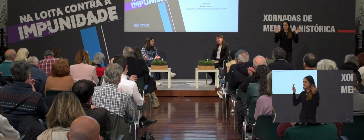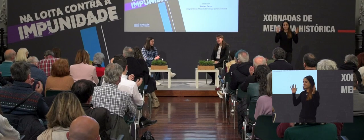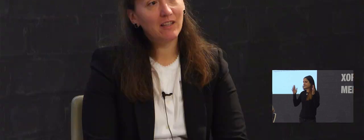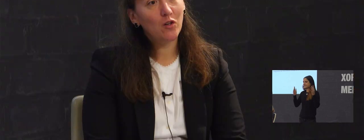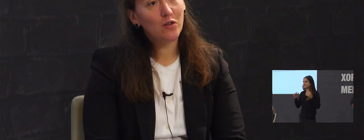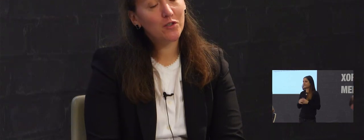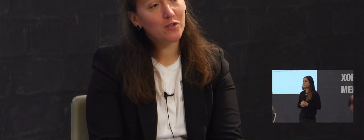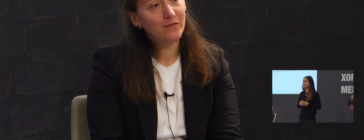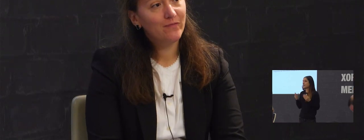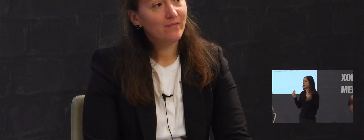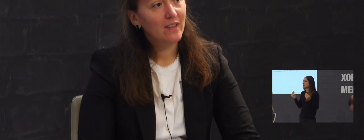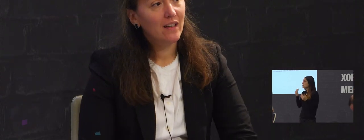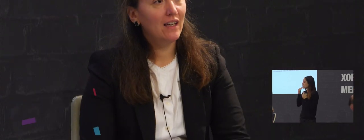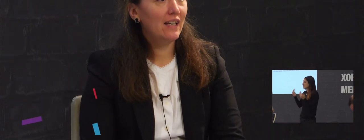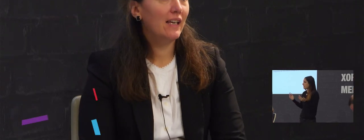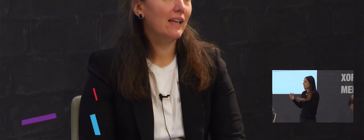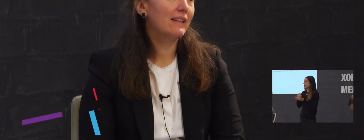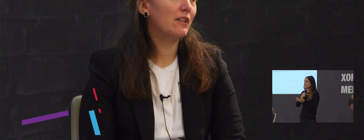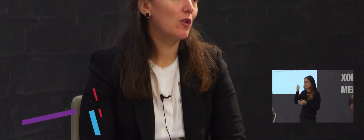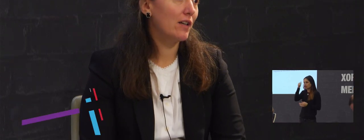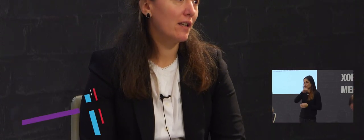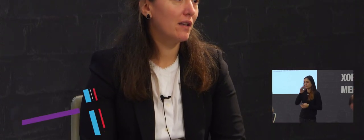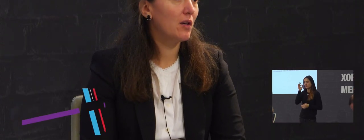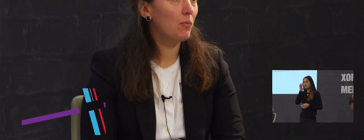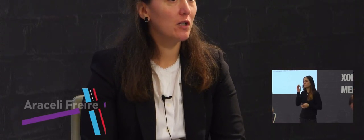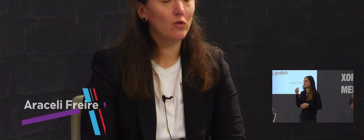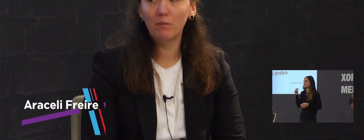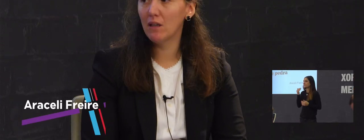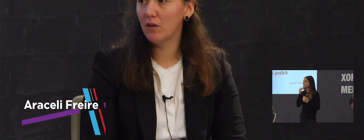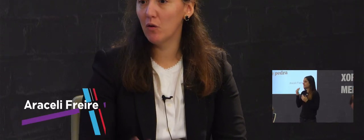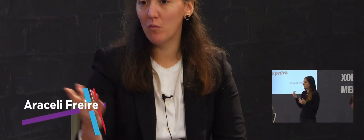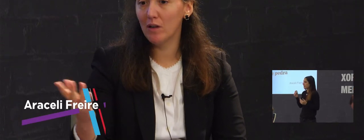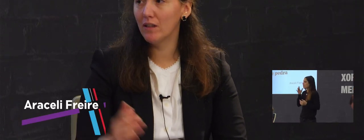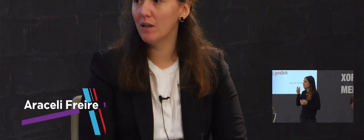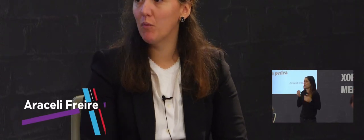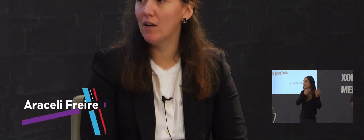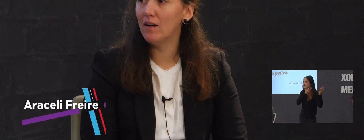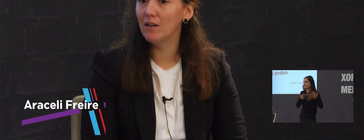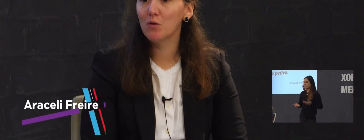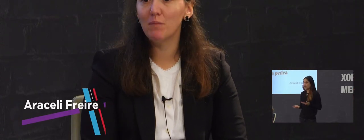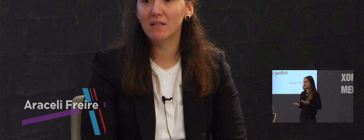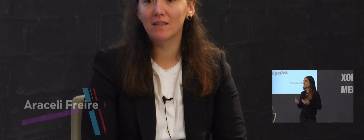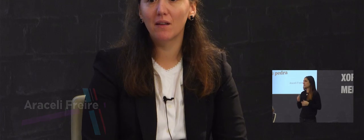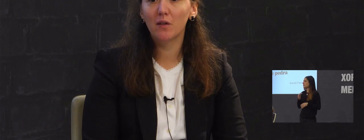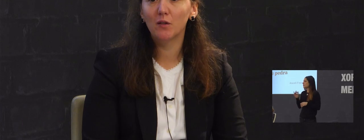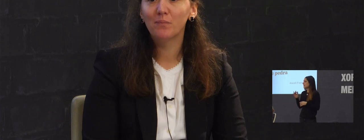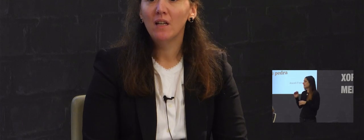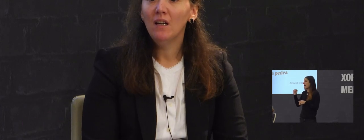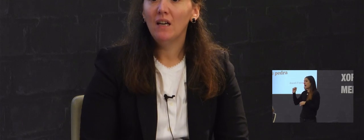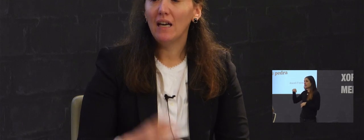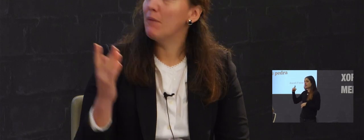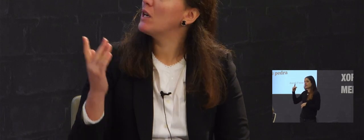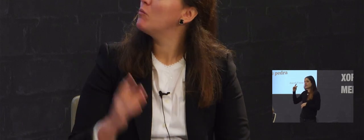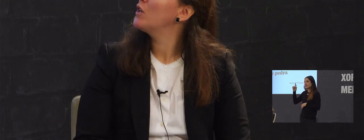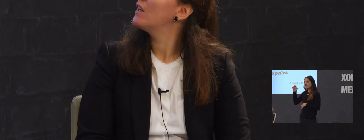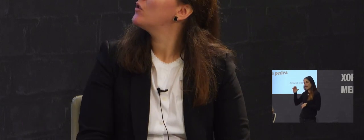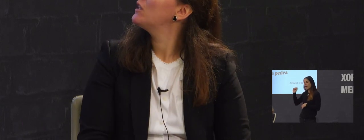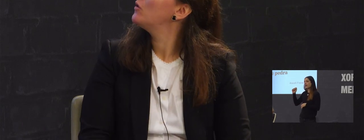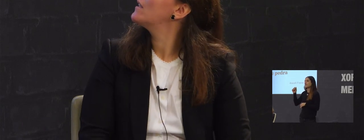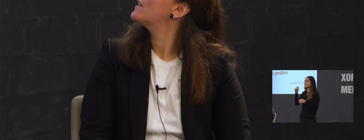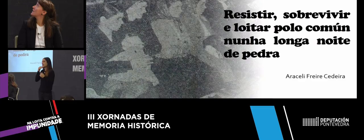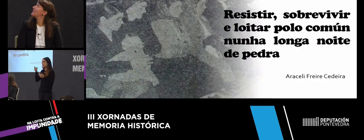Moitas grazas a todos, tanto a organización pola súa invitación como a Andrea pola súa presentación. A miña